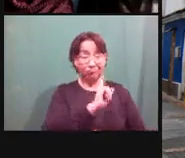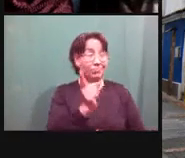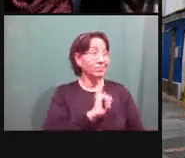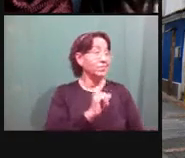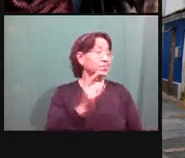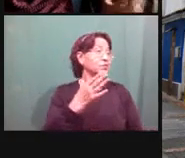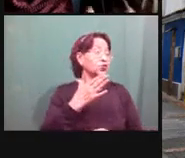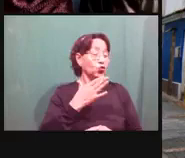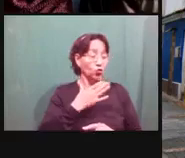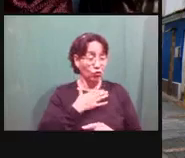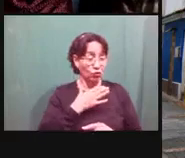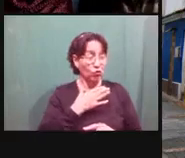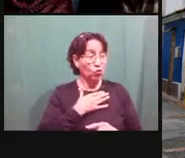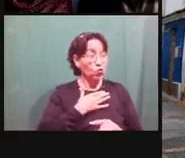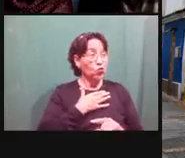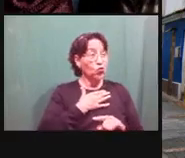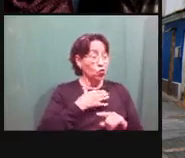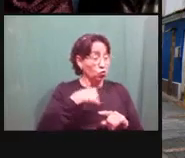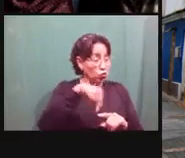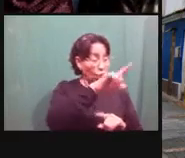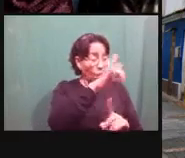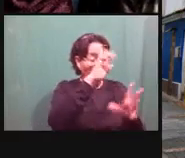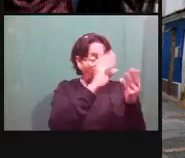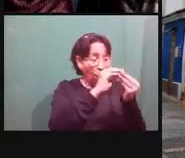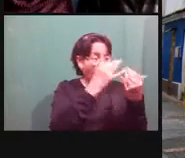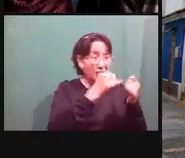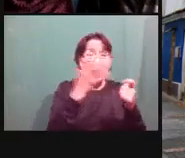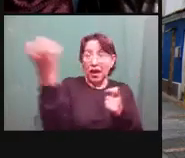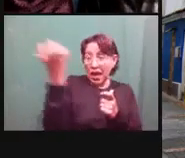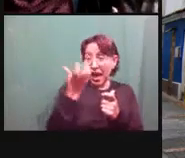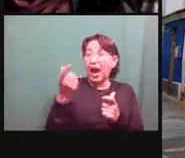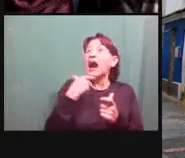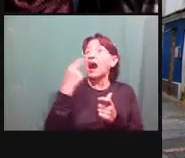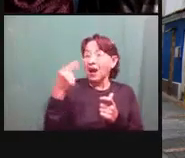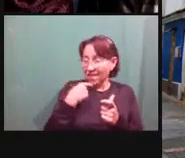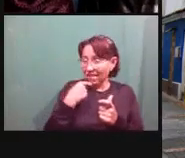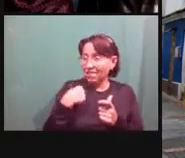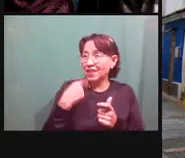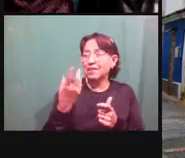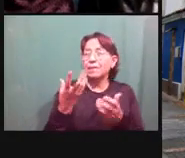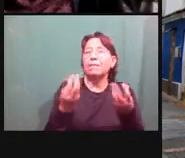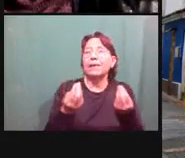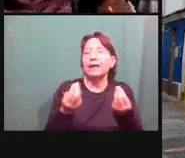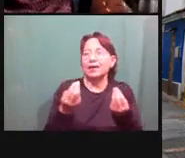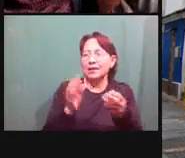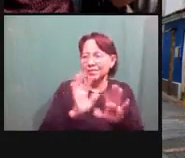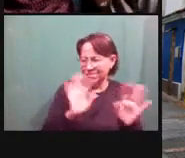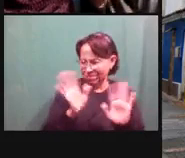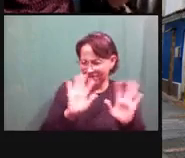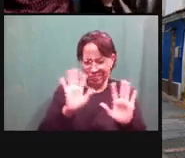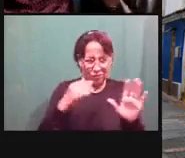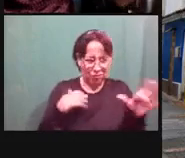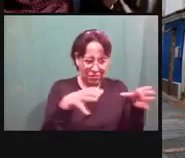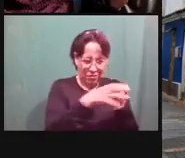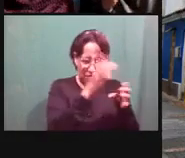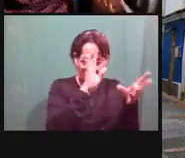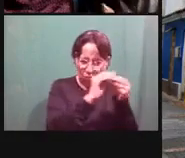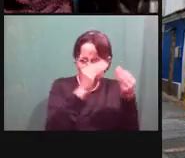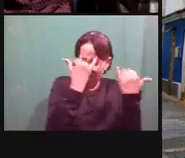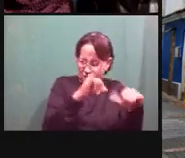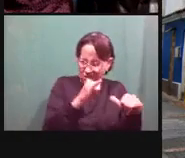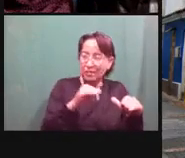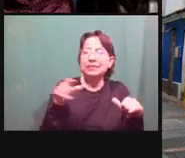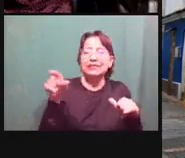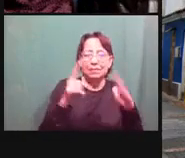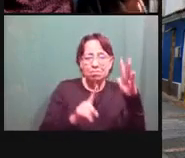acercaban preciso cuando se estaban haciendo intervenciones buenas por el barrio. Esto fue un poco un conflicto